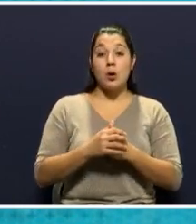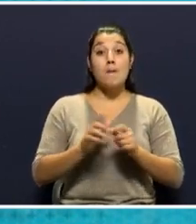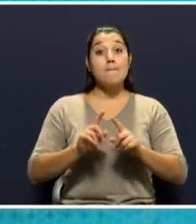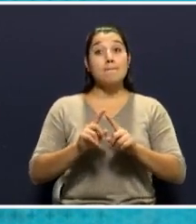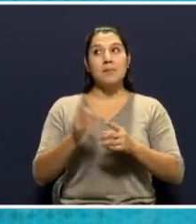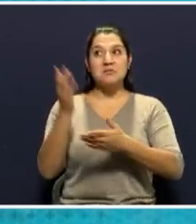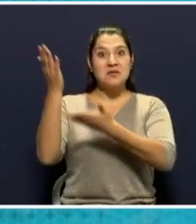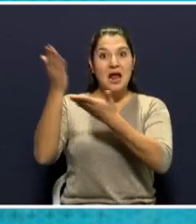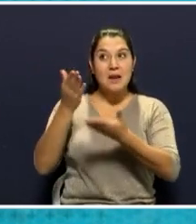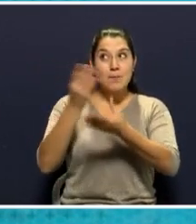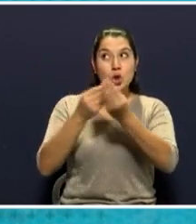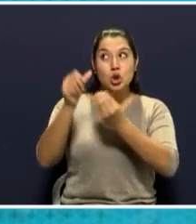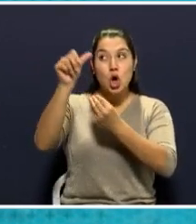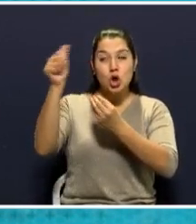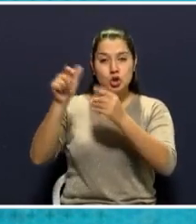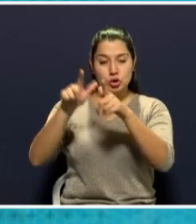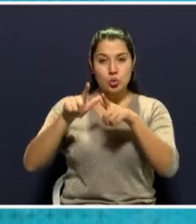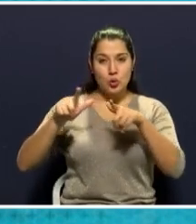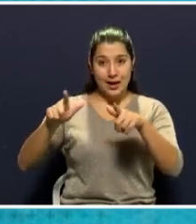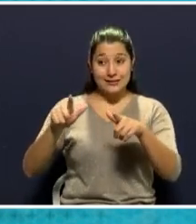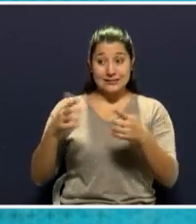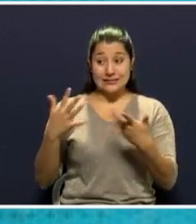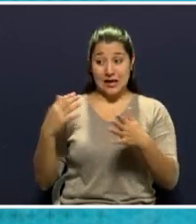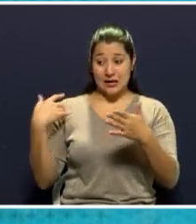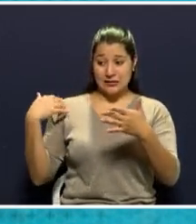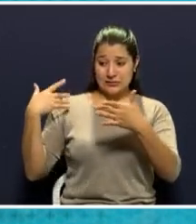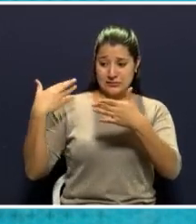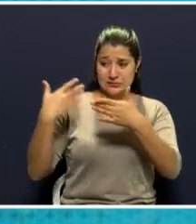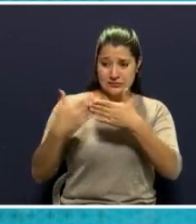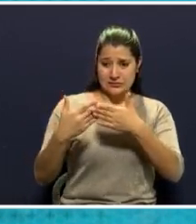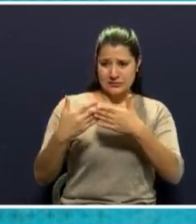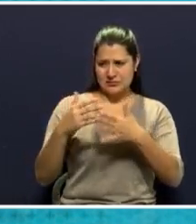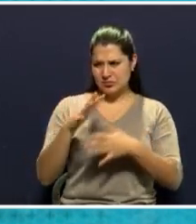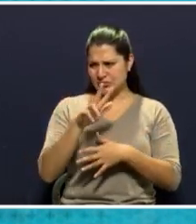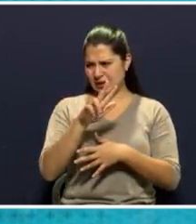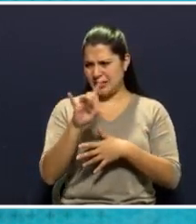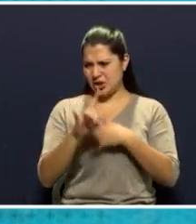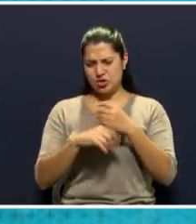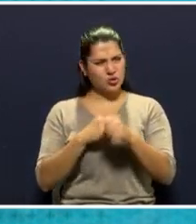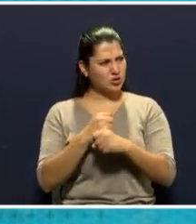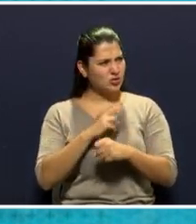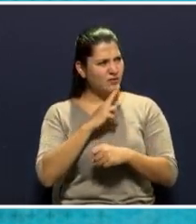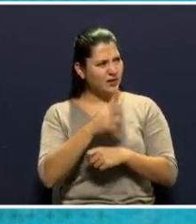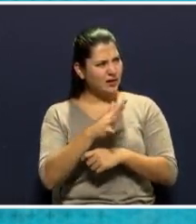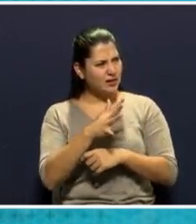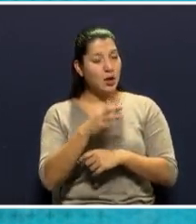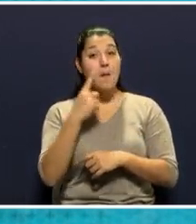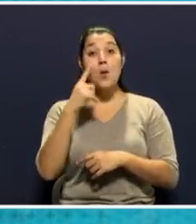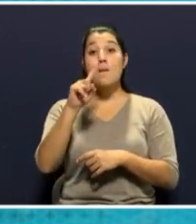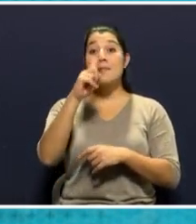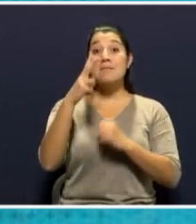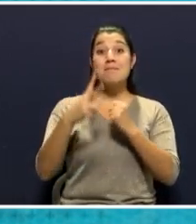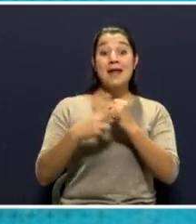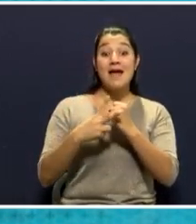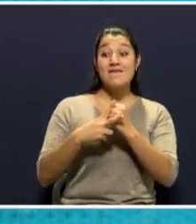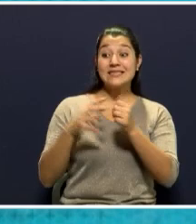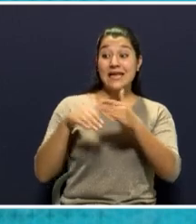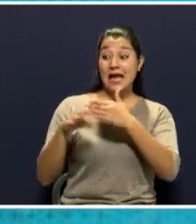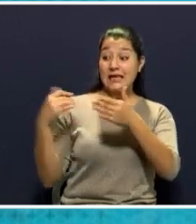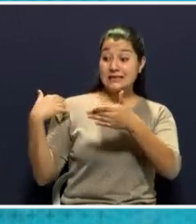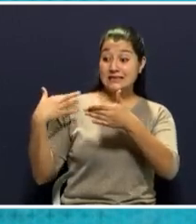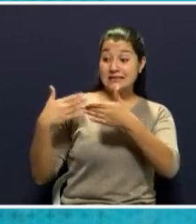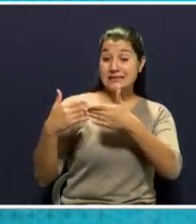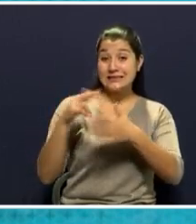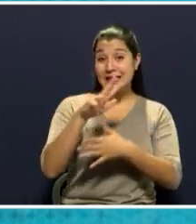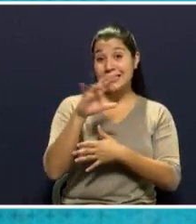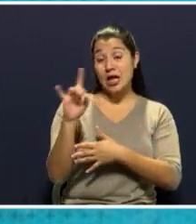tenemos en 38 años, básicamente, así es, en 38 años, ¿no, Robert? Tenemos por primera vez en 38 años una caída